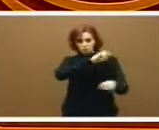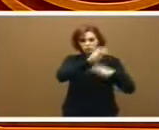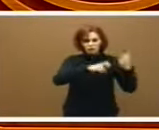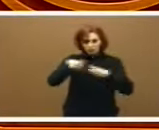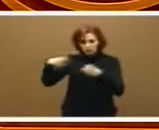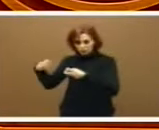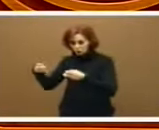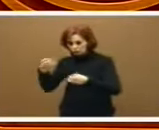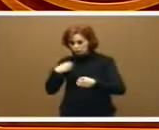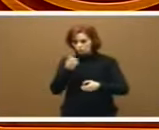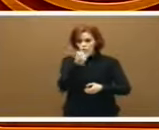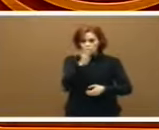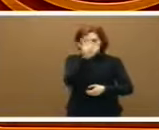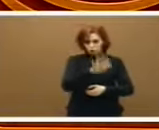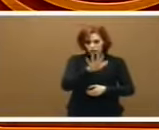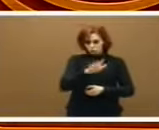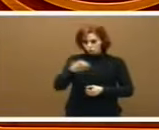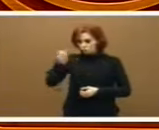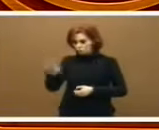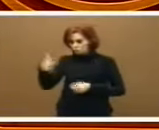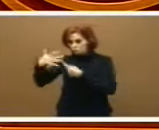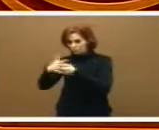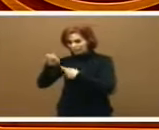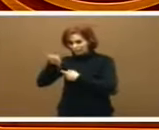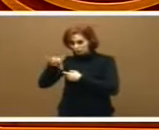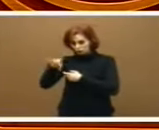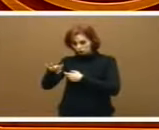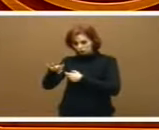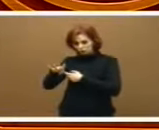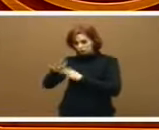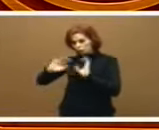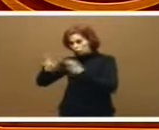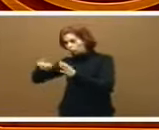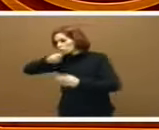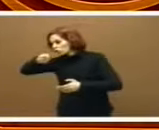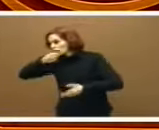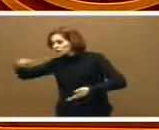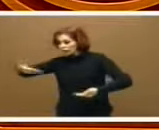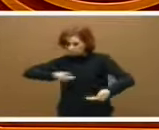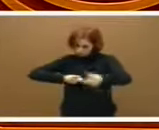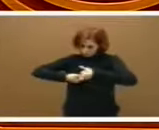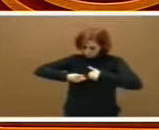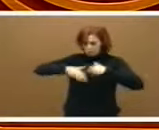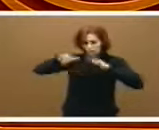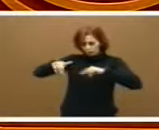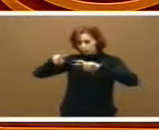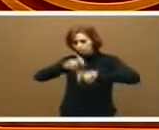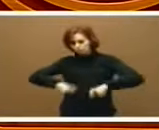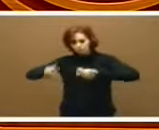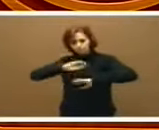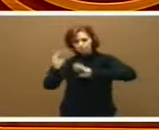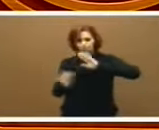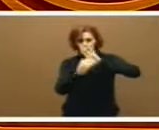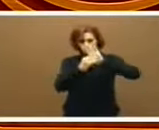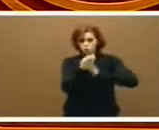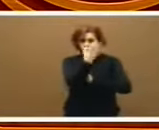propuestas por las enmiendas número 5 y número 14 del Grupo Parlamentario Socialista PSOE regionalista. En el primer caso, a través